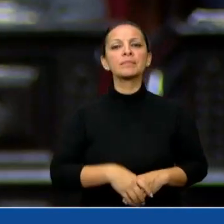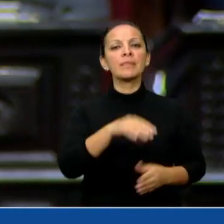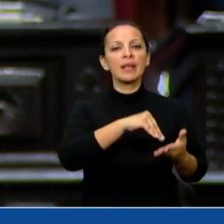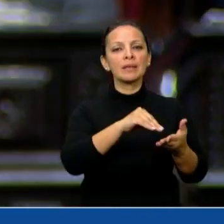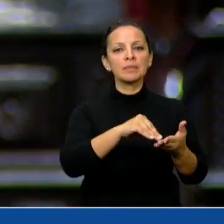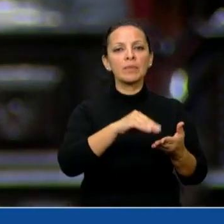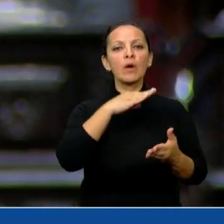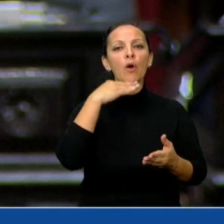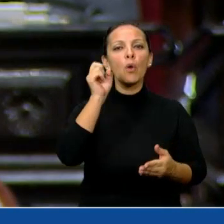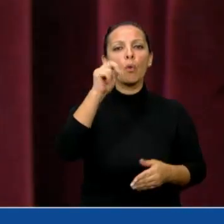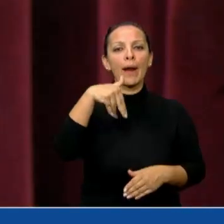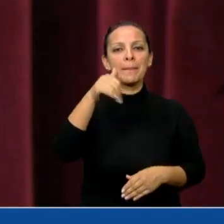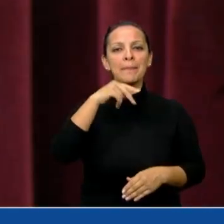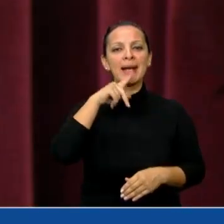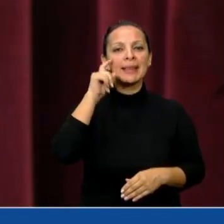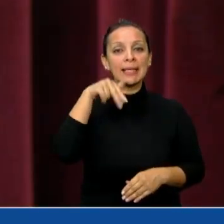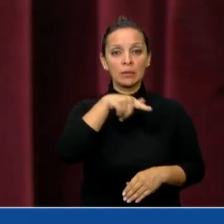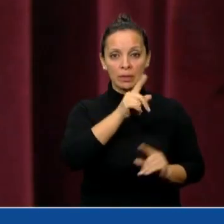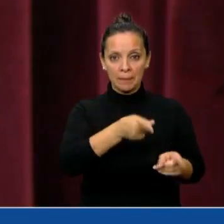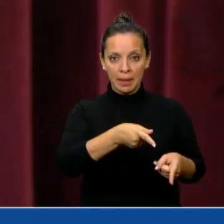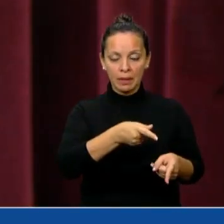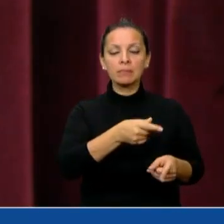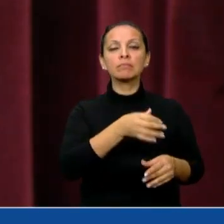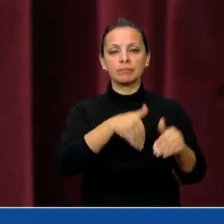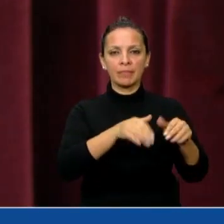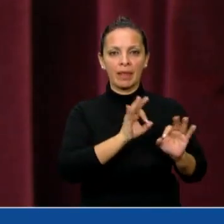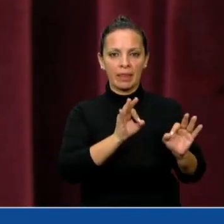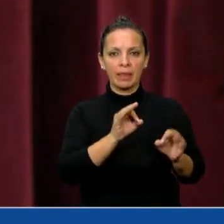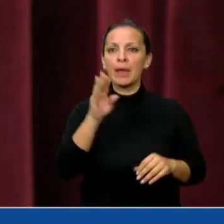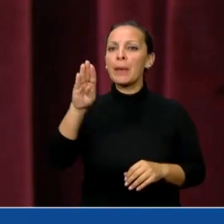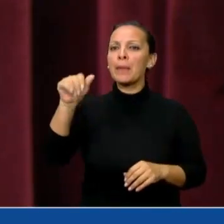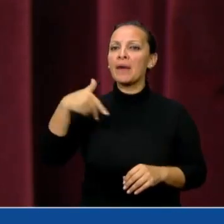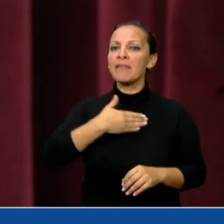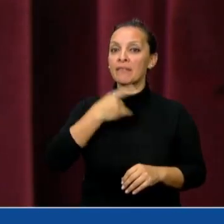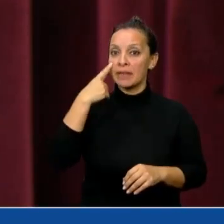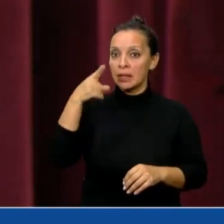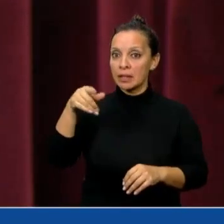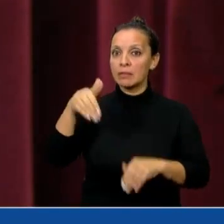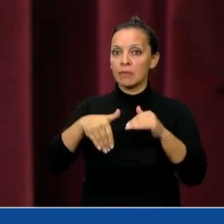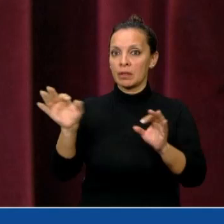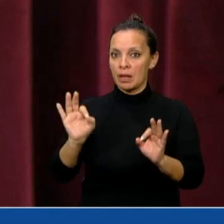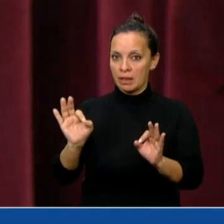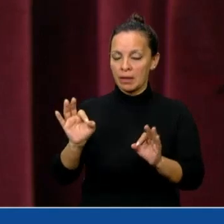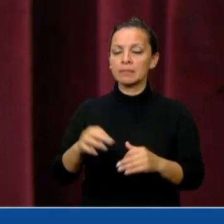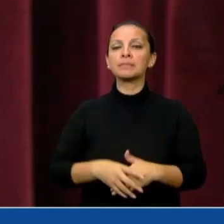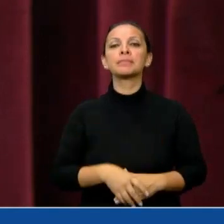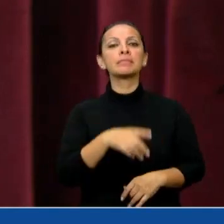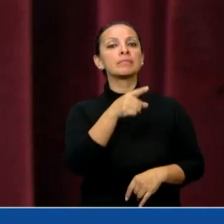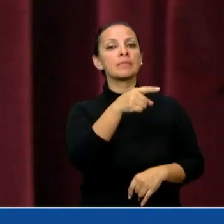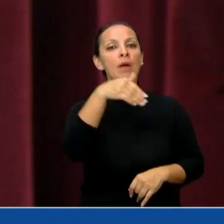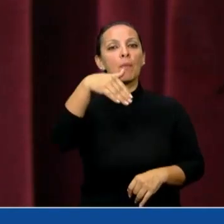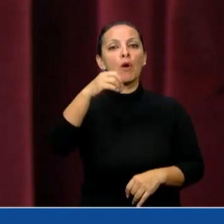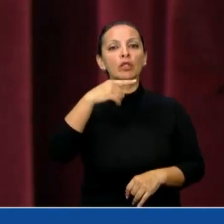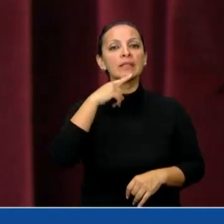Diputado Juan Martín se abstiene. Se abstiene. Diputada Banfi se abstiene. Diputado